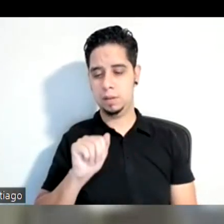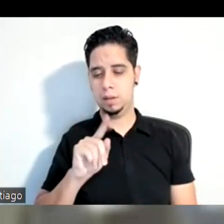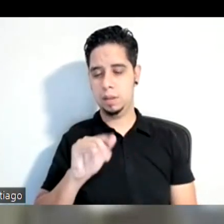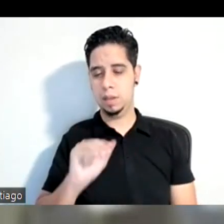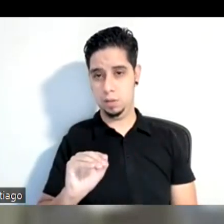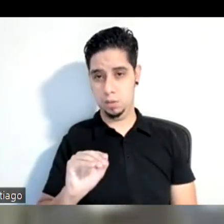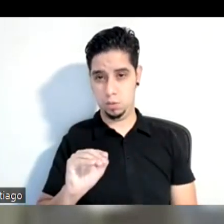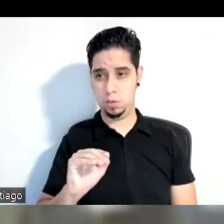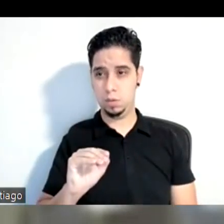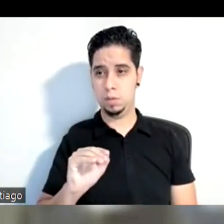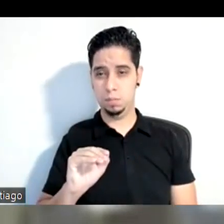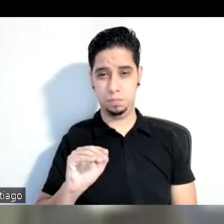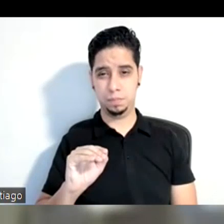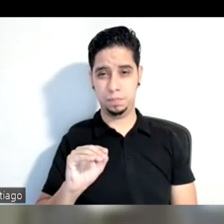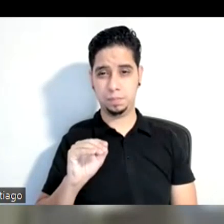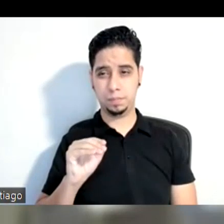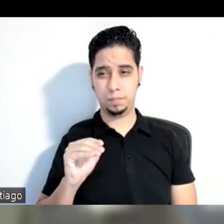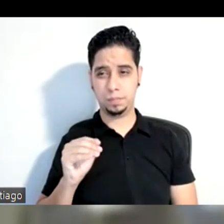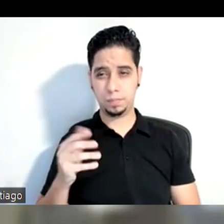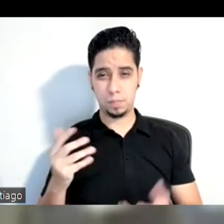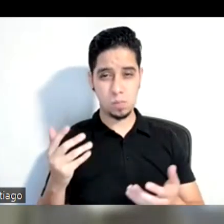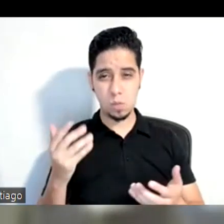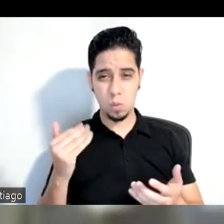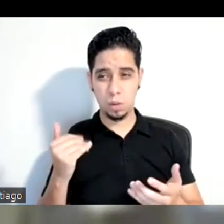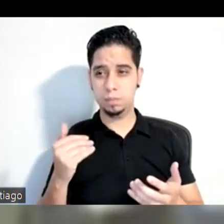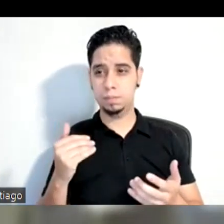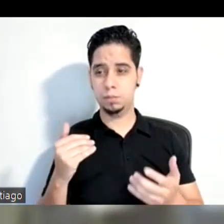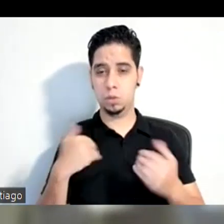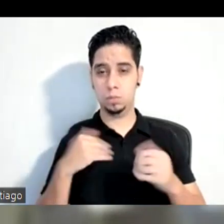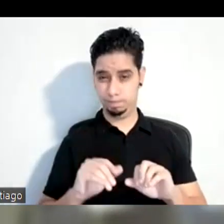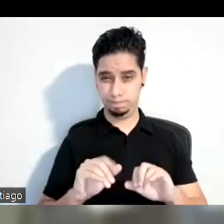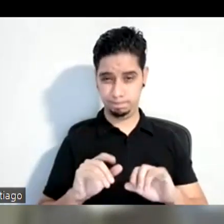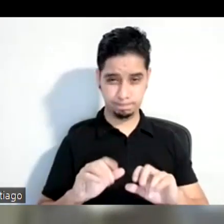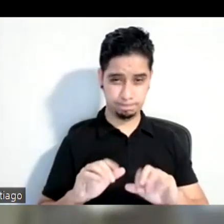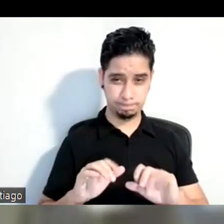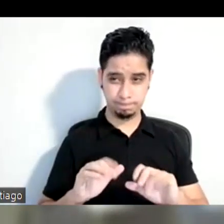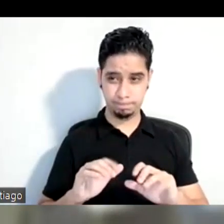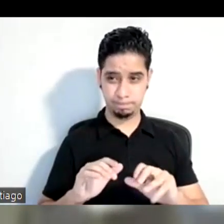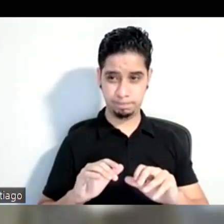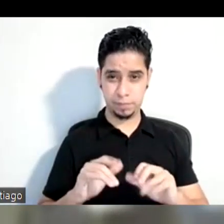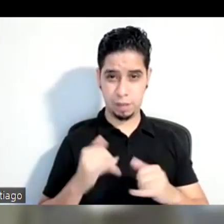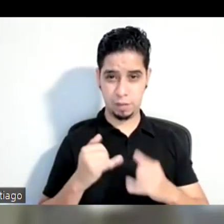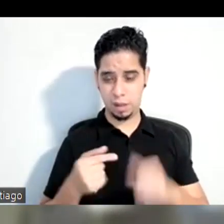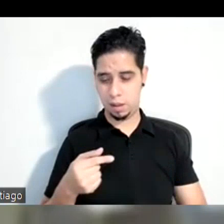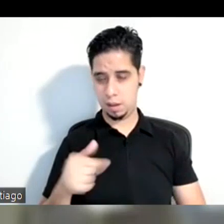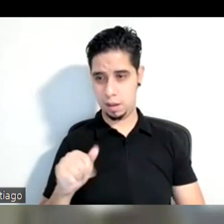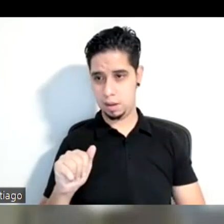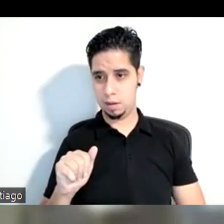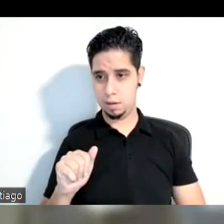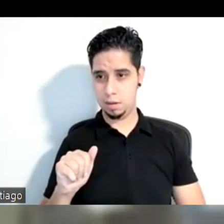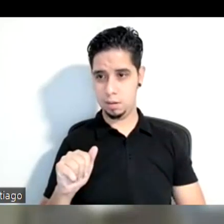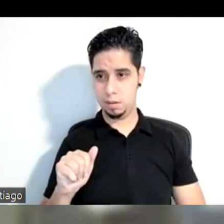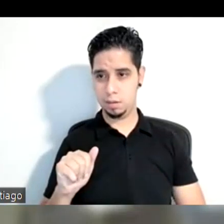Radio. Funcionaba muy parecido a eso, en el sentido de que tú tenías que poner al final, tú escribías algo, ponías GA. Como en inglés decían